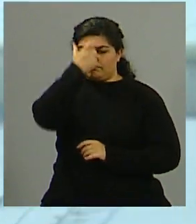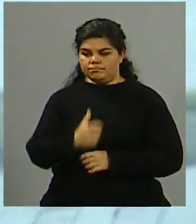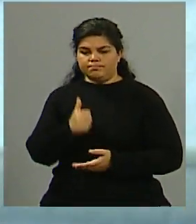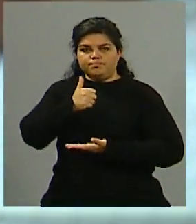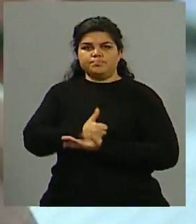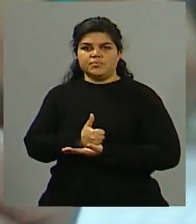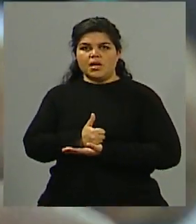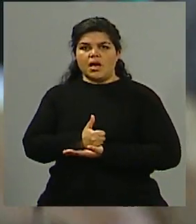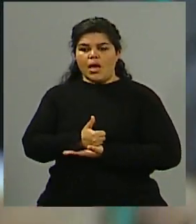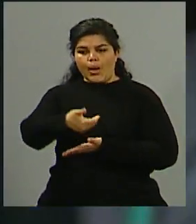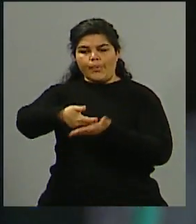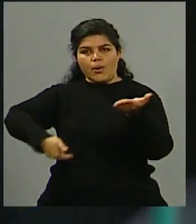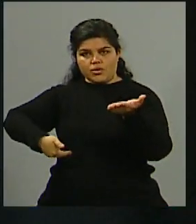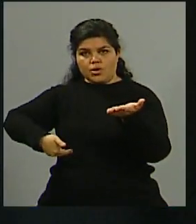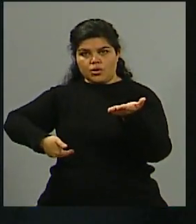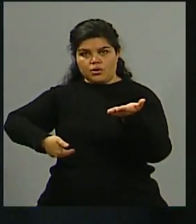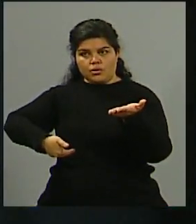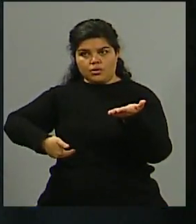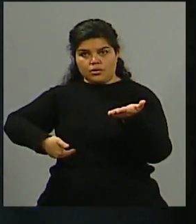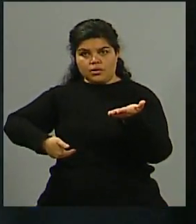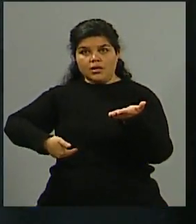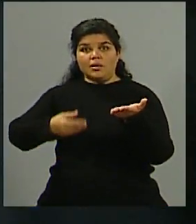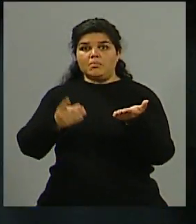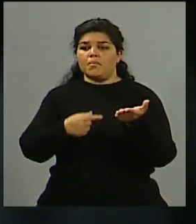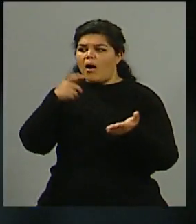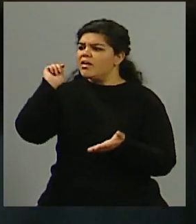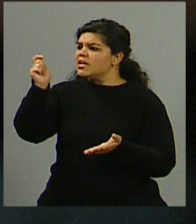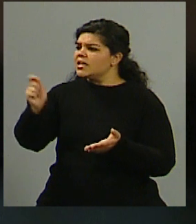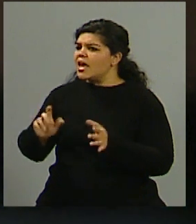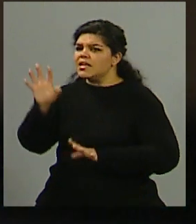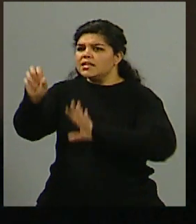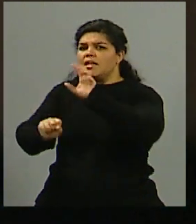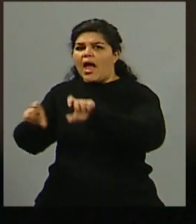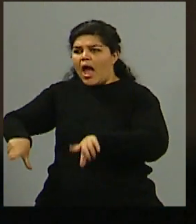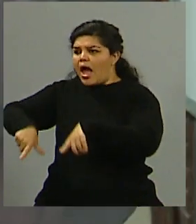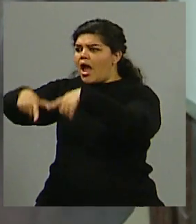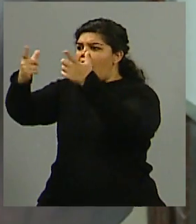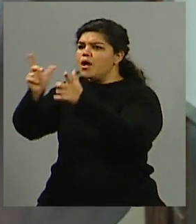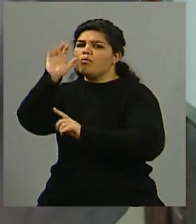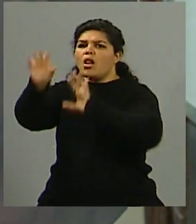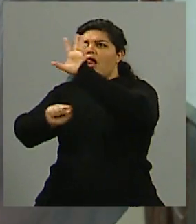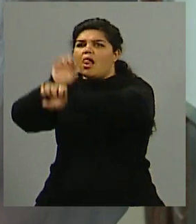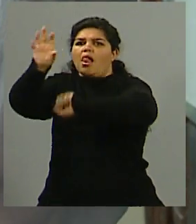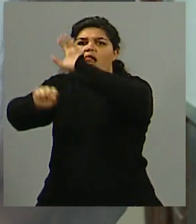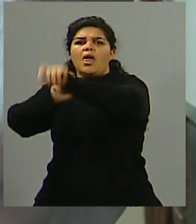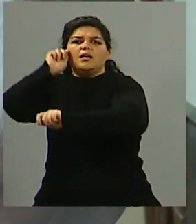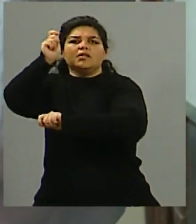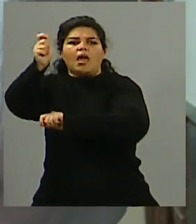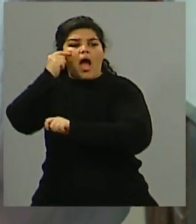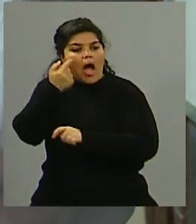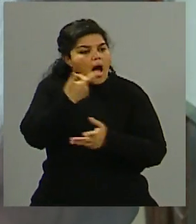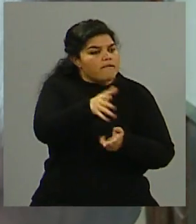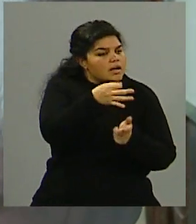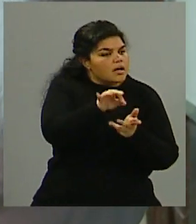tomando una prueba, ¿no? Que era treparse a un árbol. Y la lista de alumnos, la fila de alumnos tiene